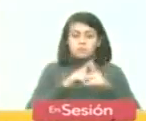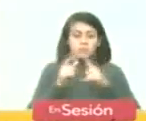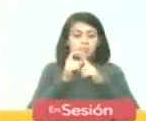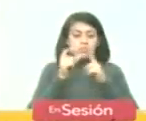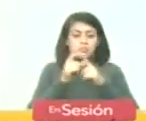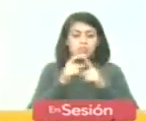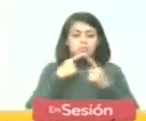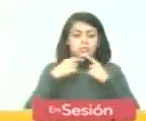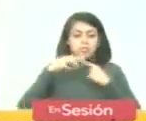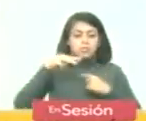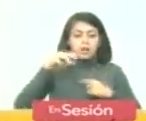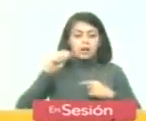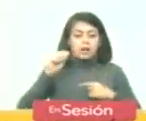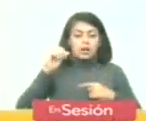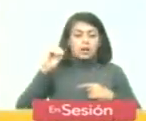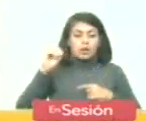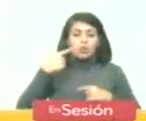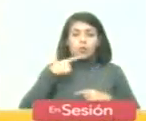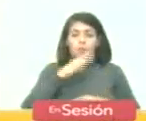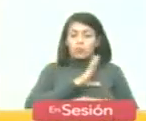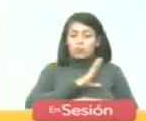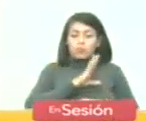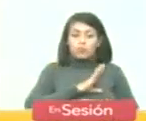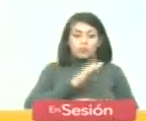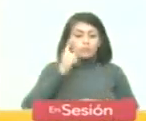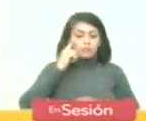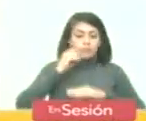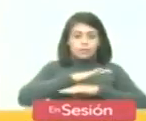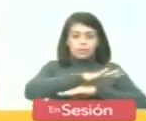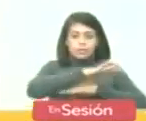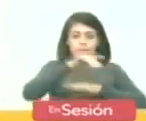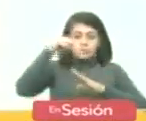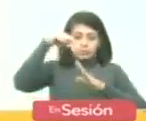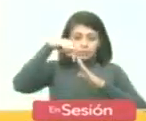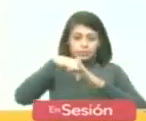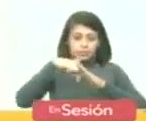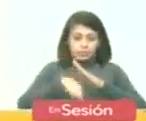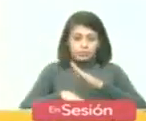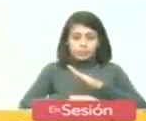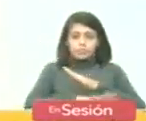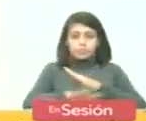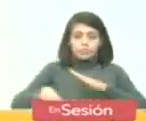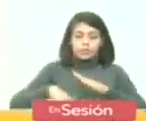Mao: ellos eran dueños de la superficie, nosotros del subsuelo.